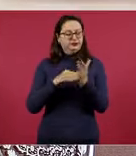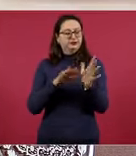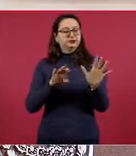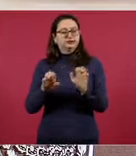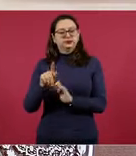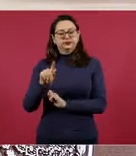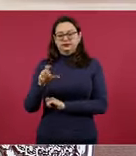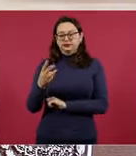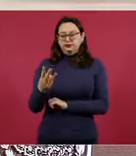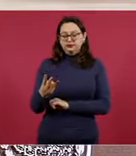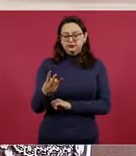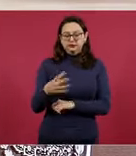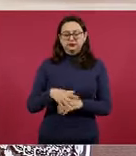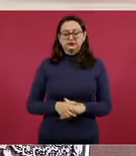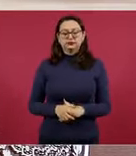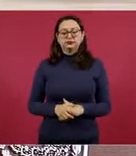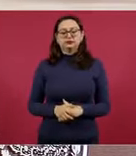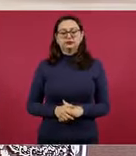1973, septiembre